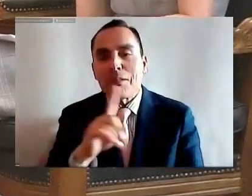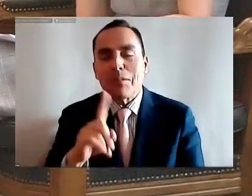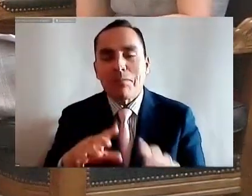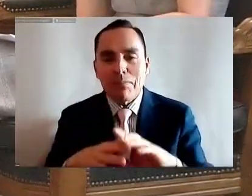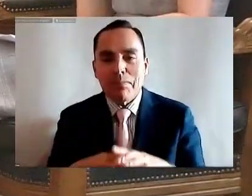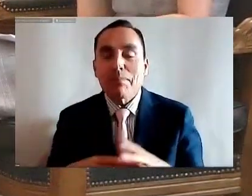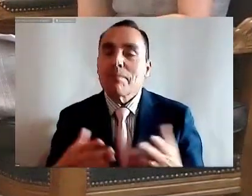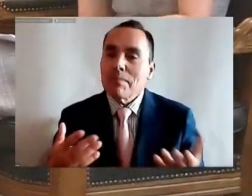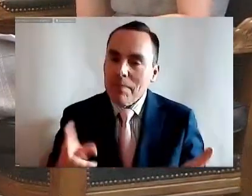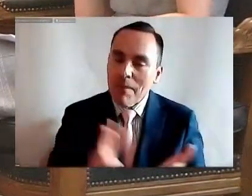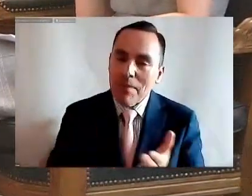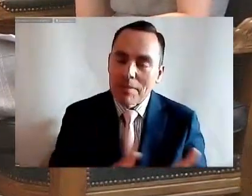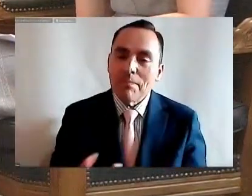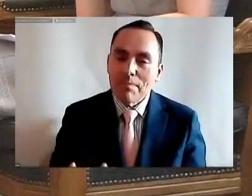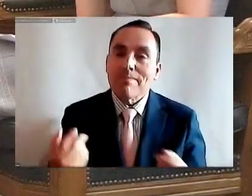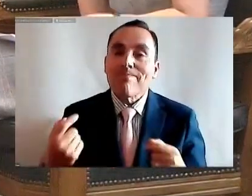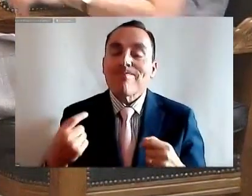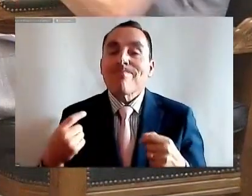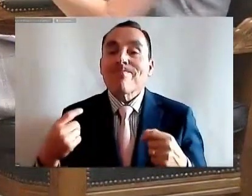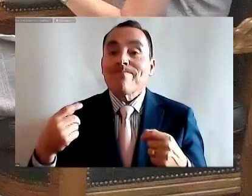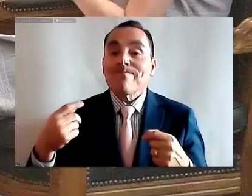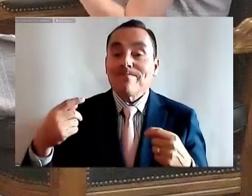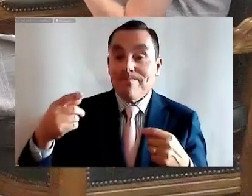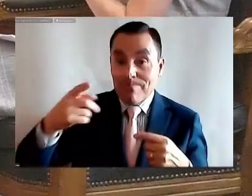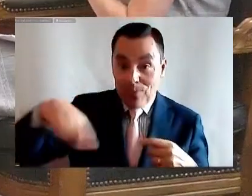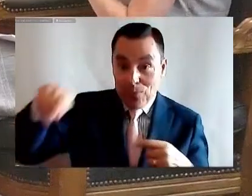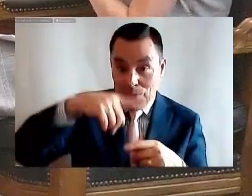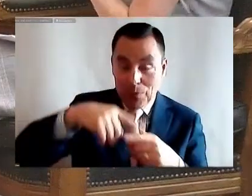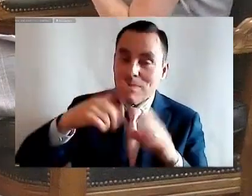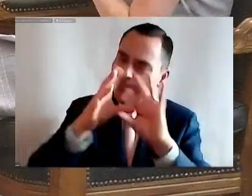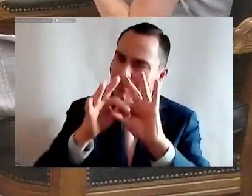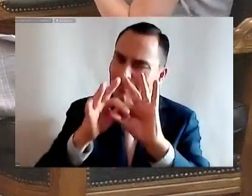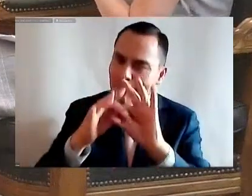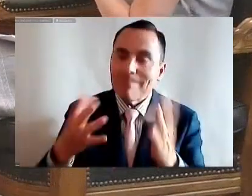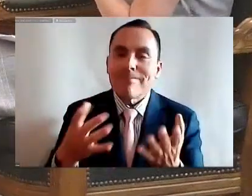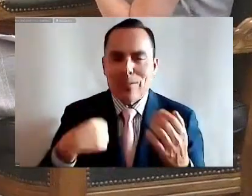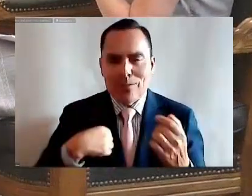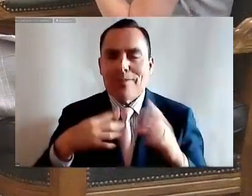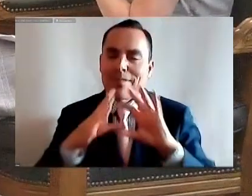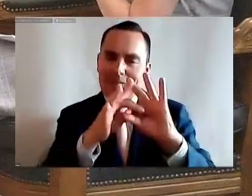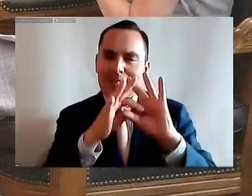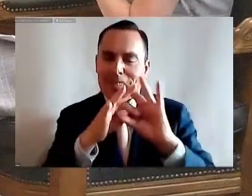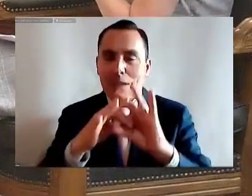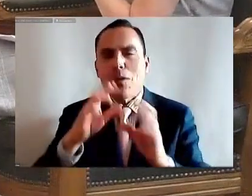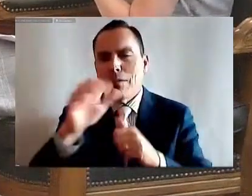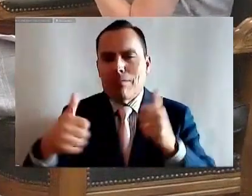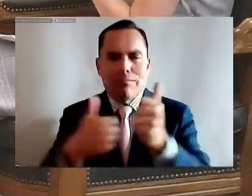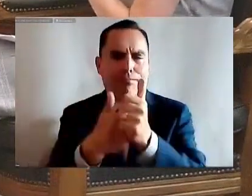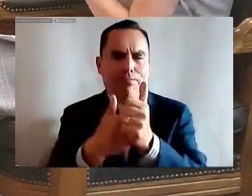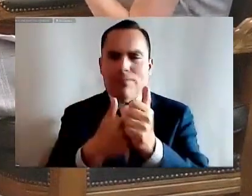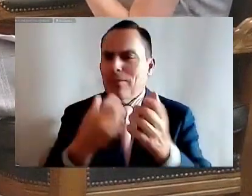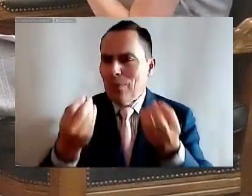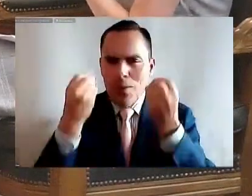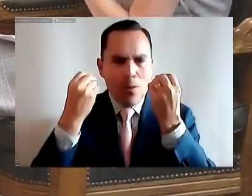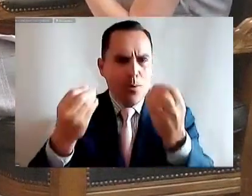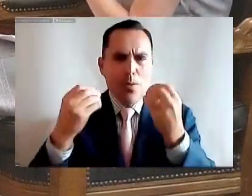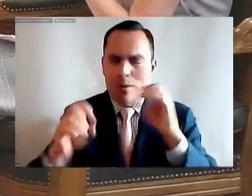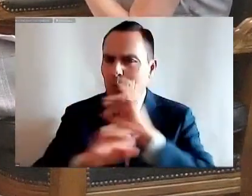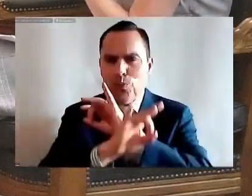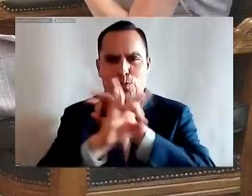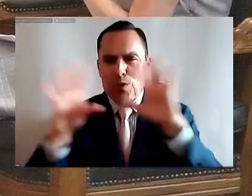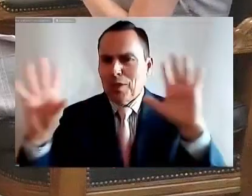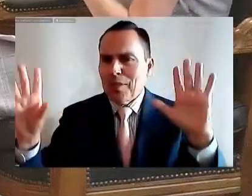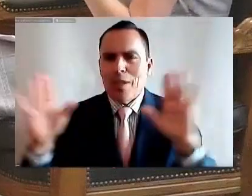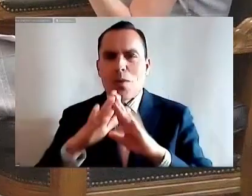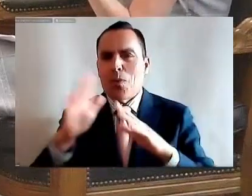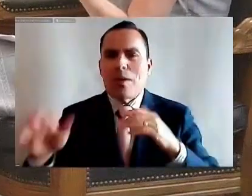yo por lo menos les agradezco enormemente el aporte a nuestras espléndidas panelistas, el